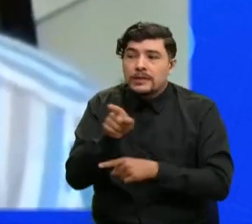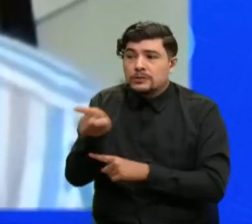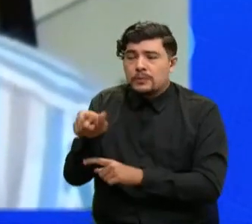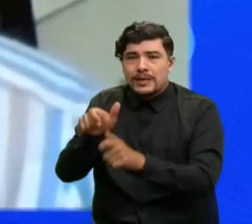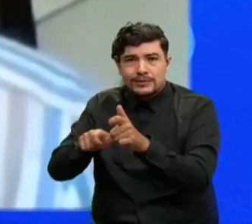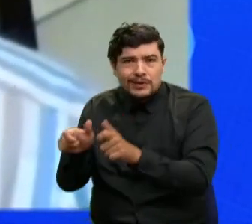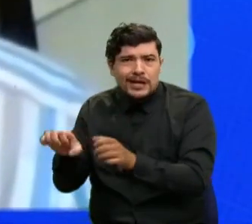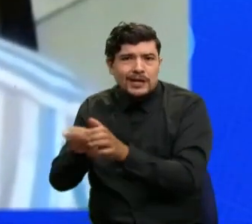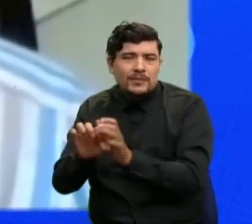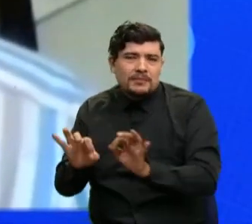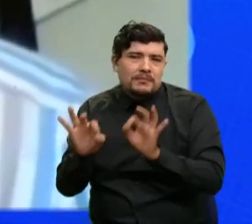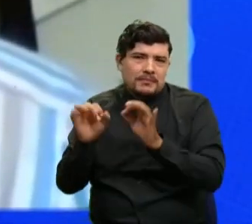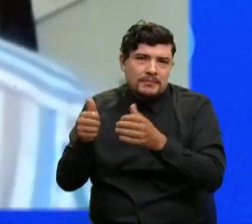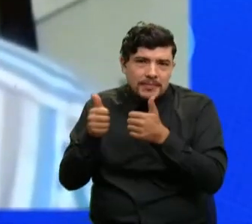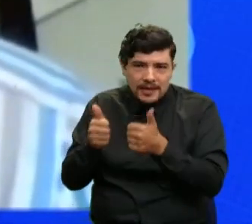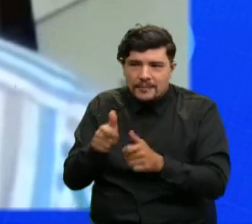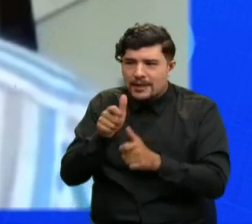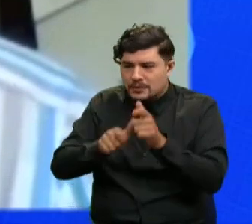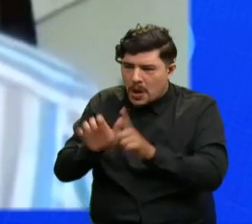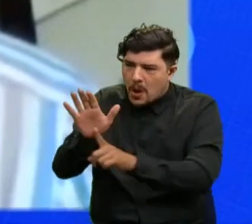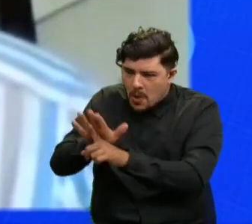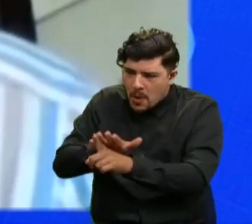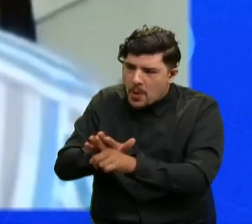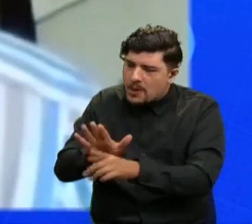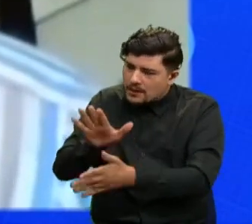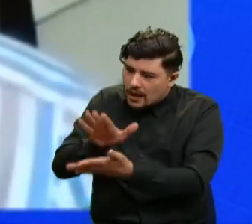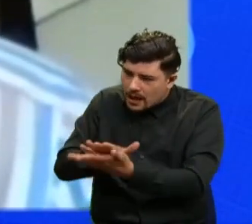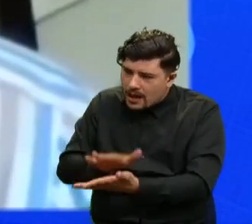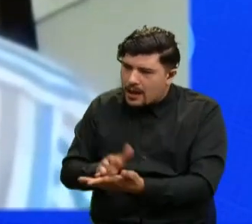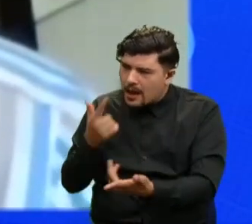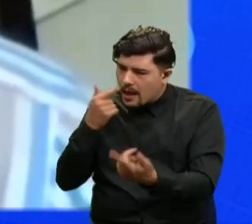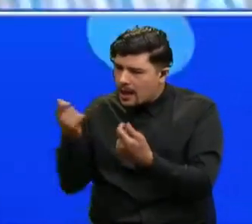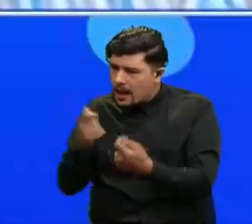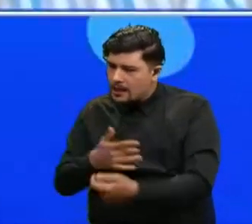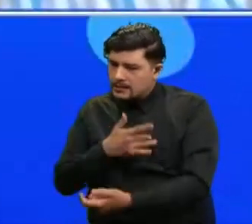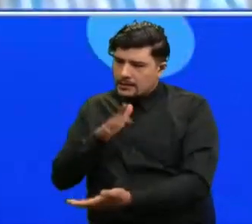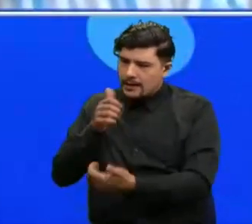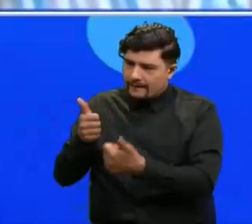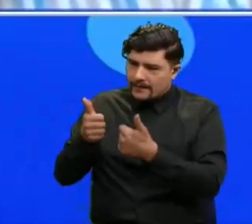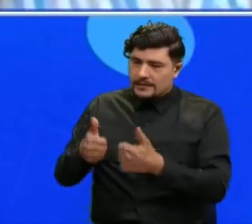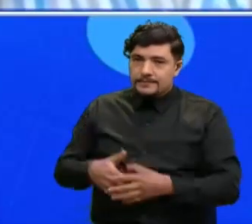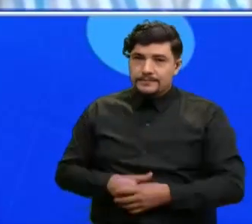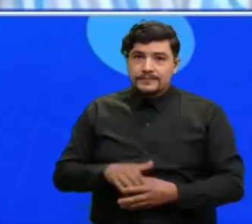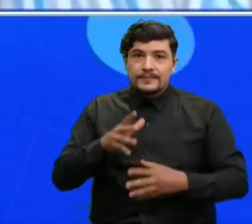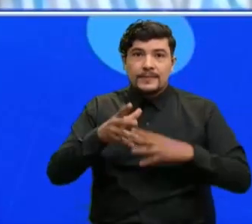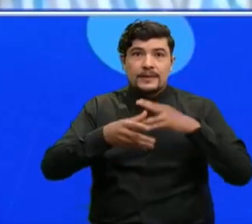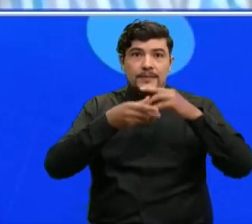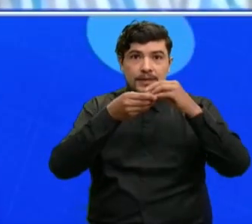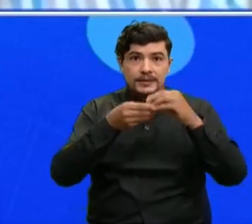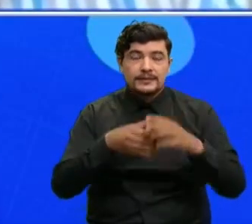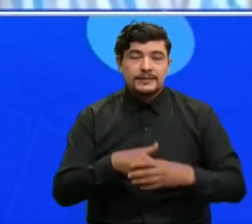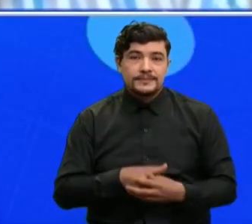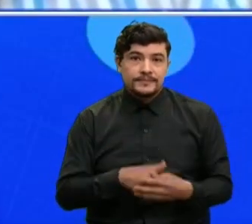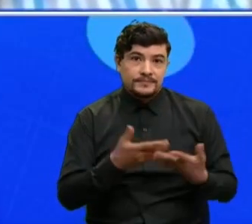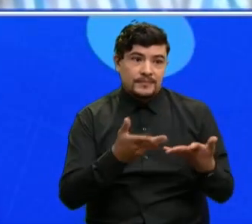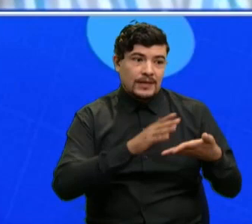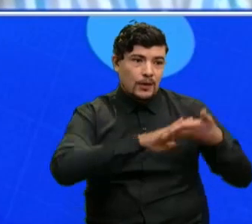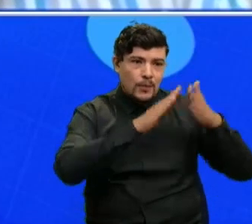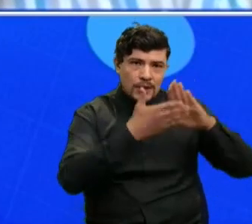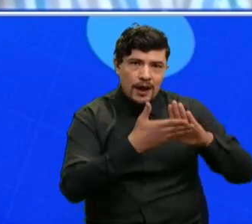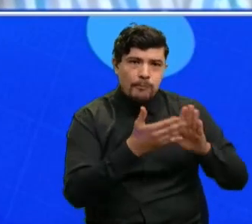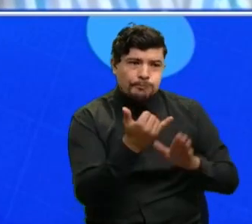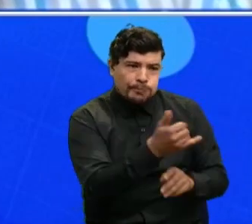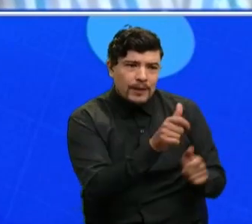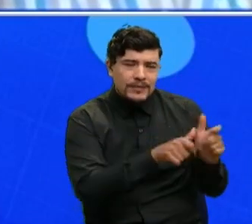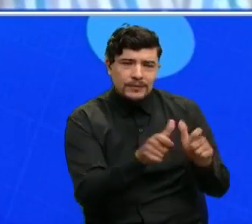gente, buscamos la manera de que ellos se sientan muy bien. Incluso tenemos unas poblaciones muy especiales. Fíjate que en esta